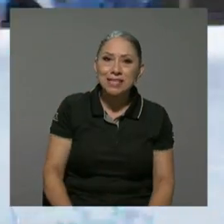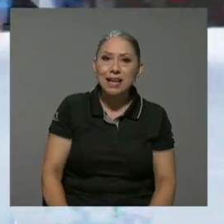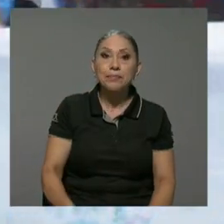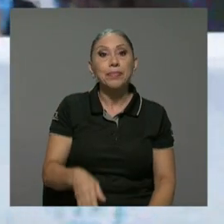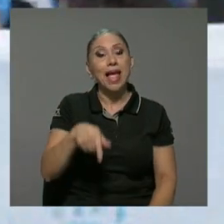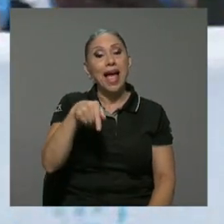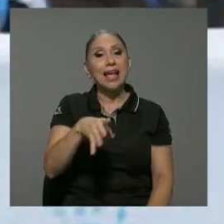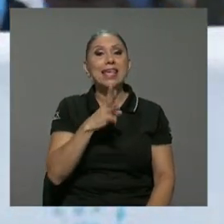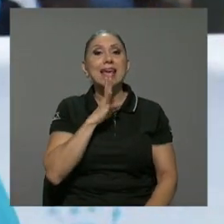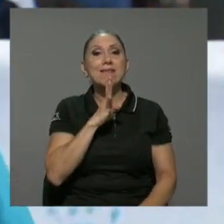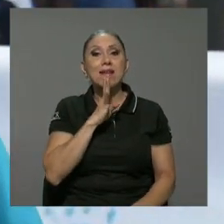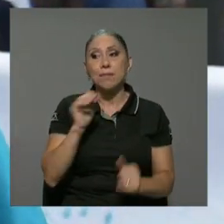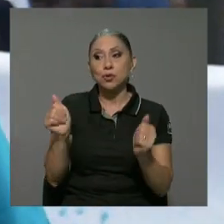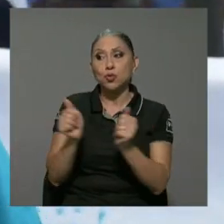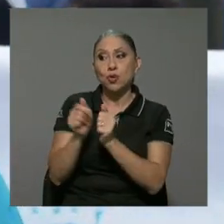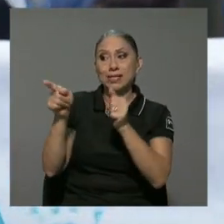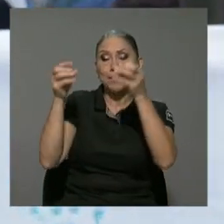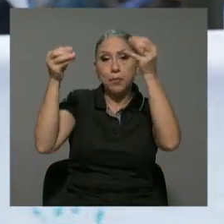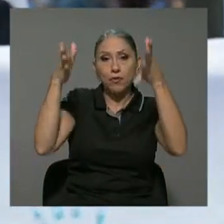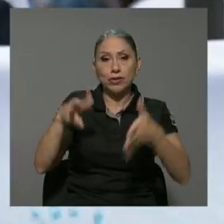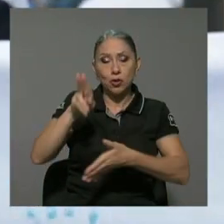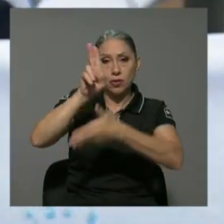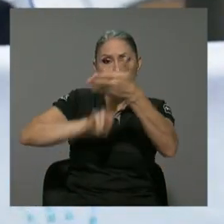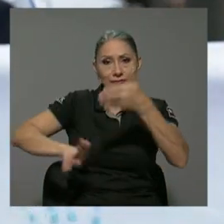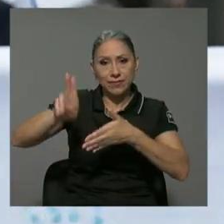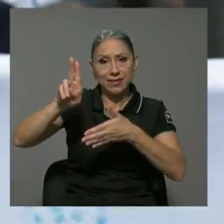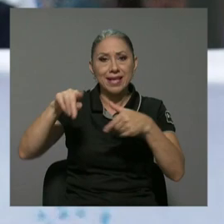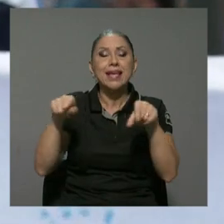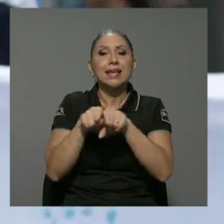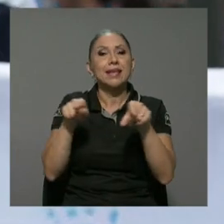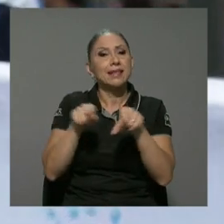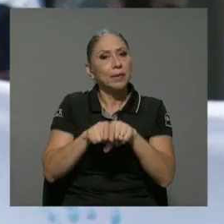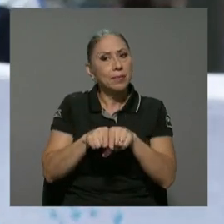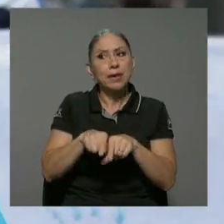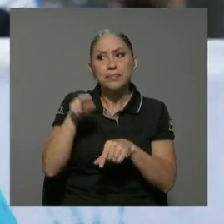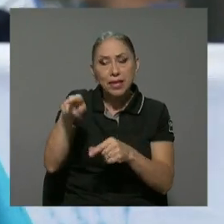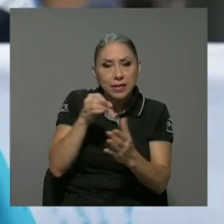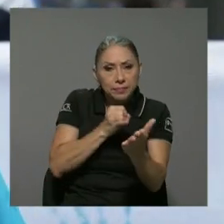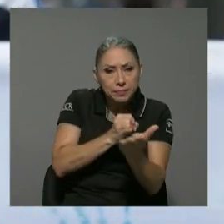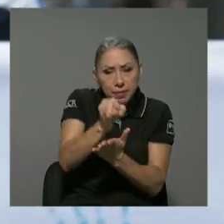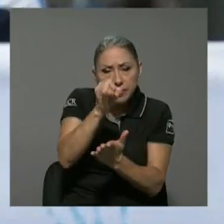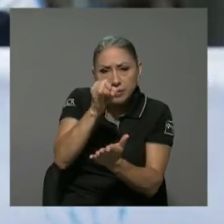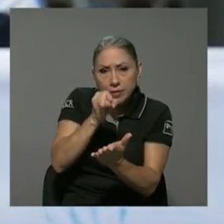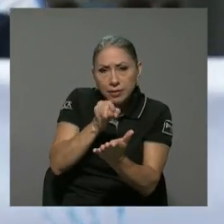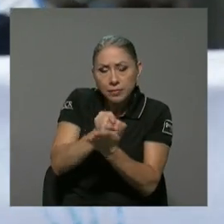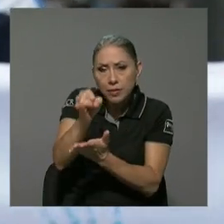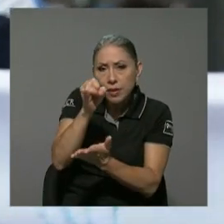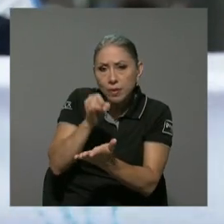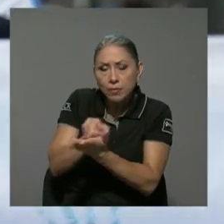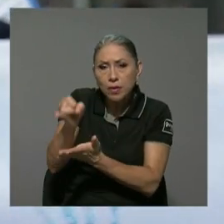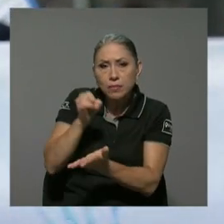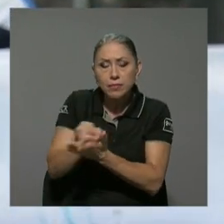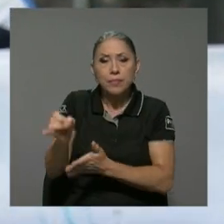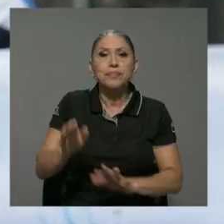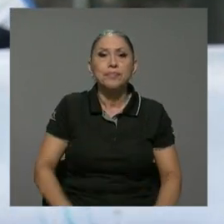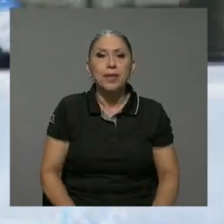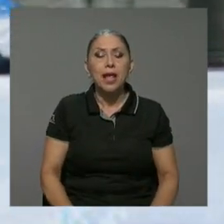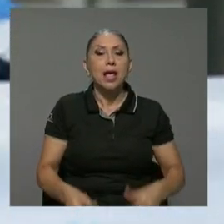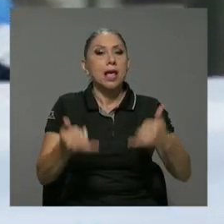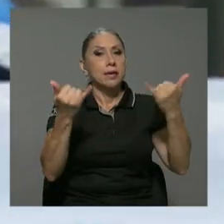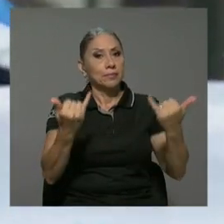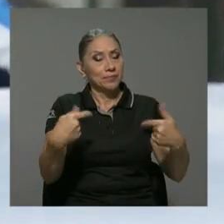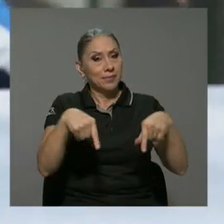hablábamos con esta profesora universitaria que también hace investigación y les vamos a